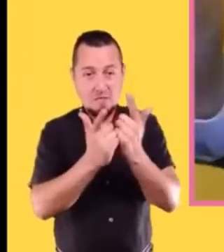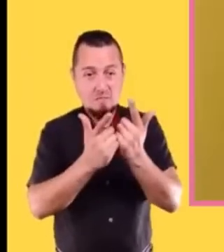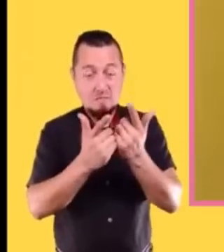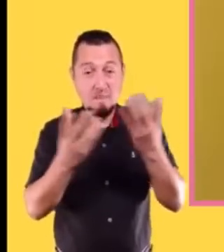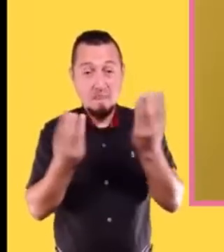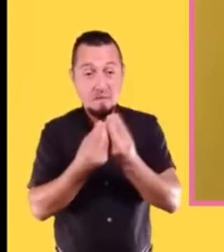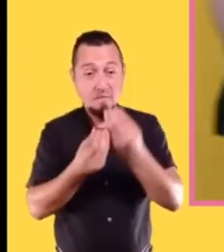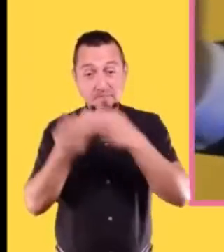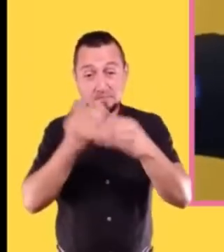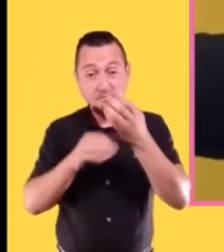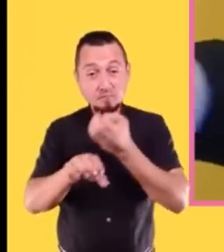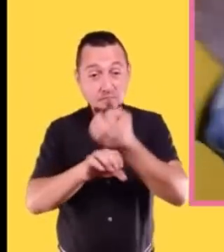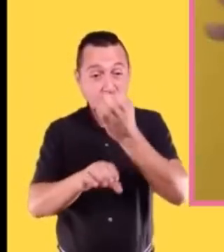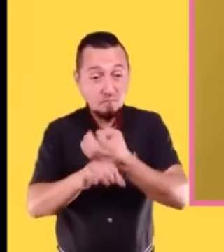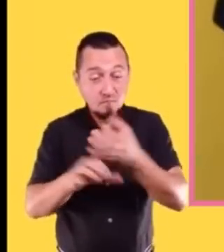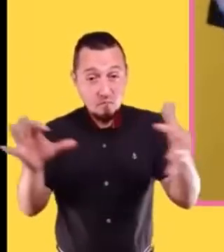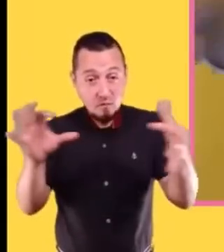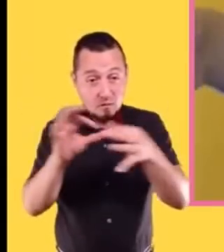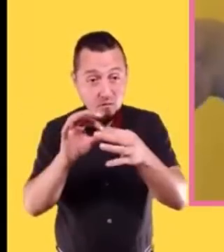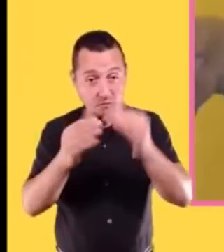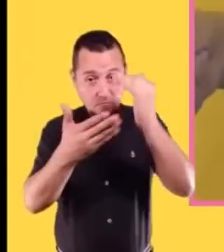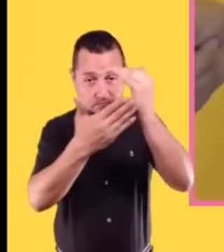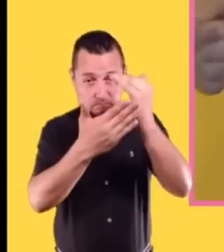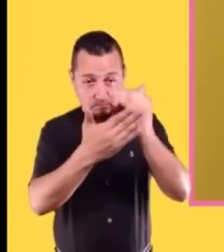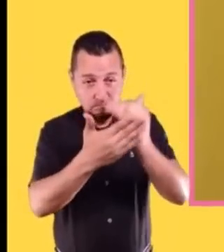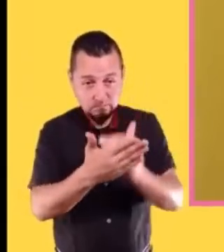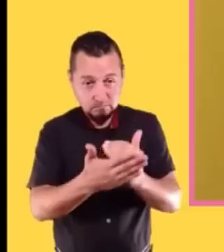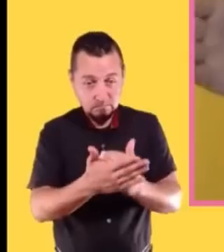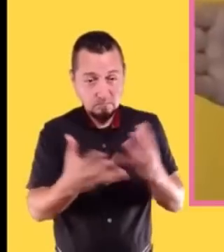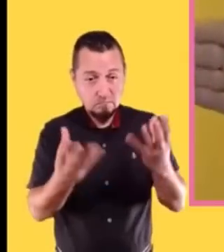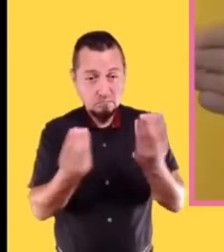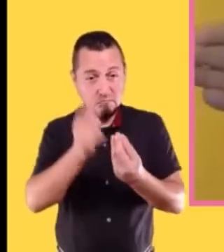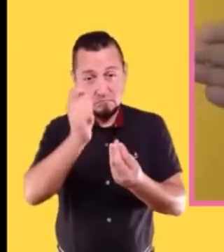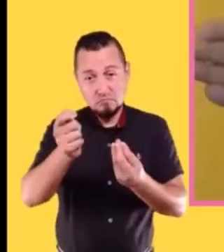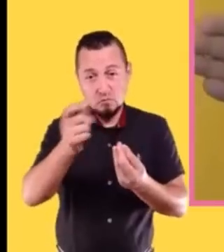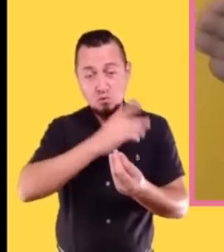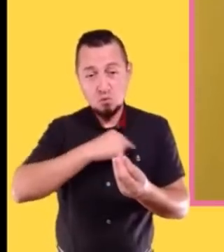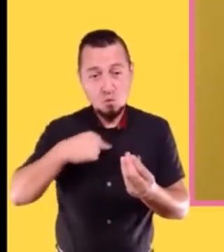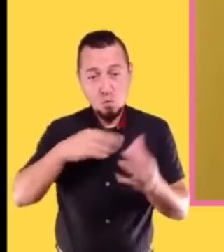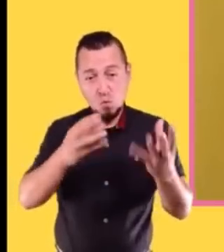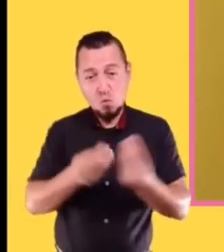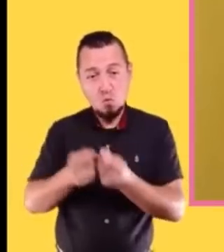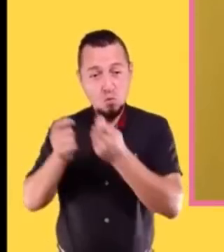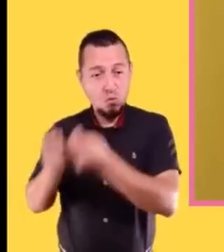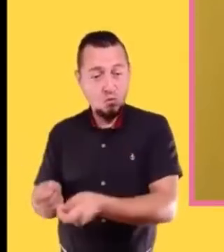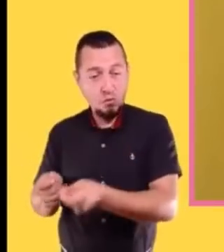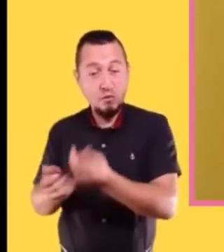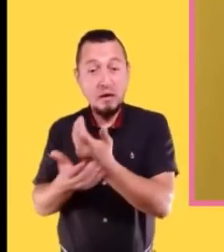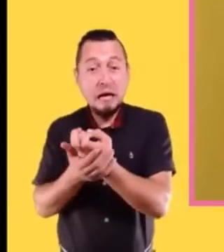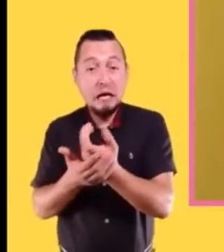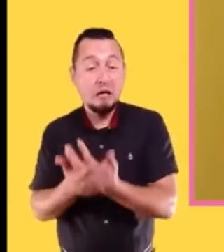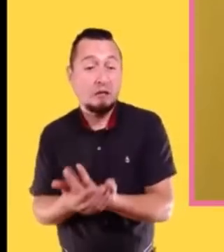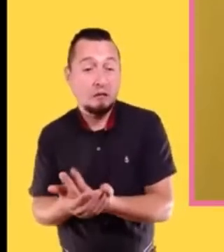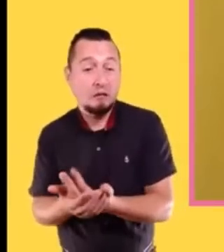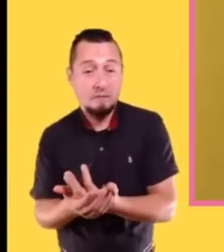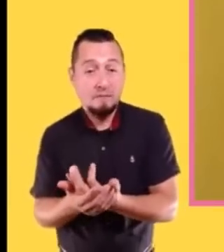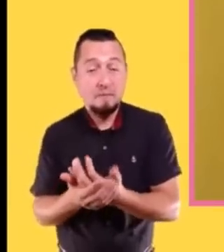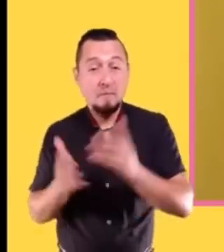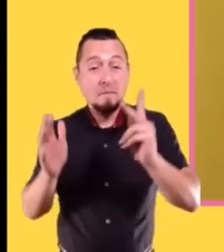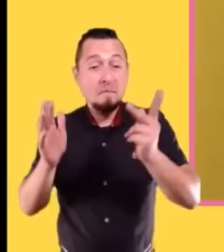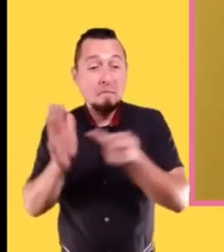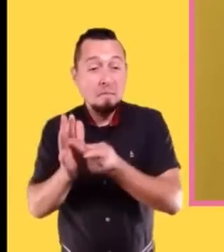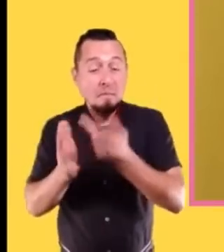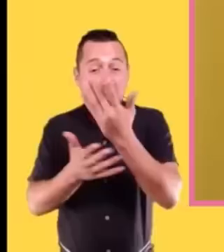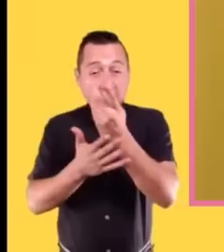somos copartícipes de ese canal, porque somos los últimos que entregamos el libro. Eso es lo que está detenido. El plan, los libros de texto, al